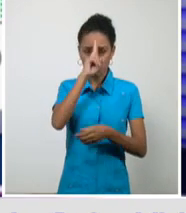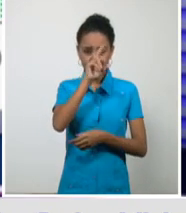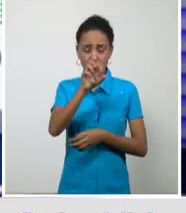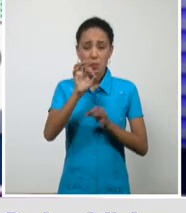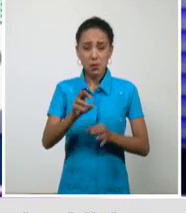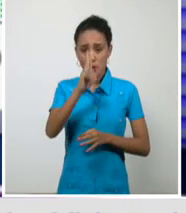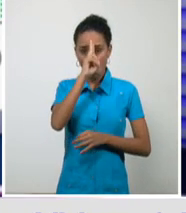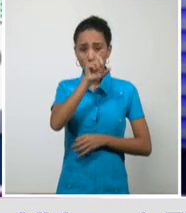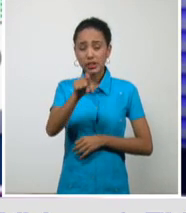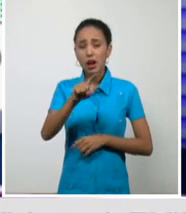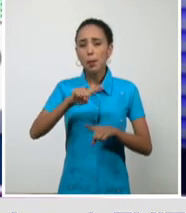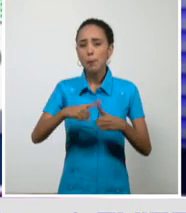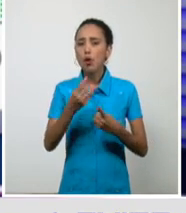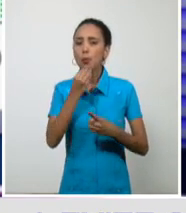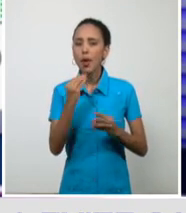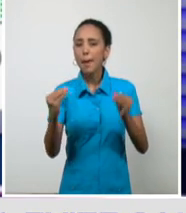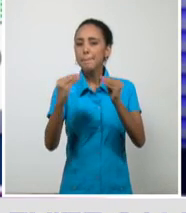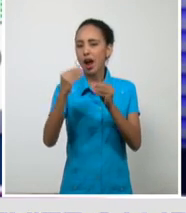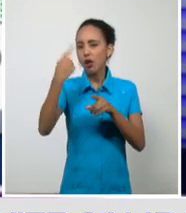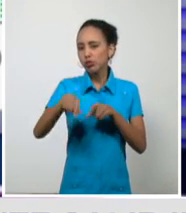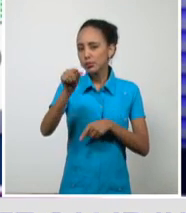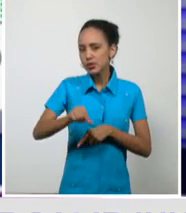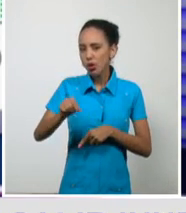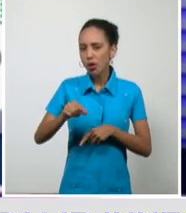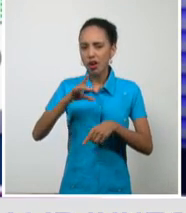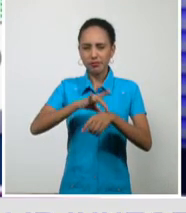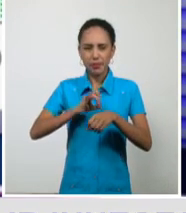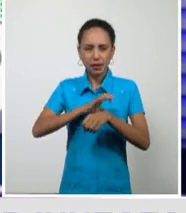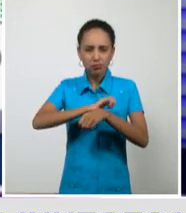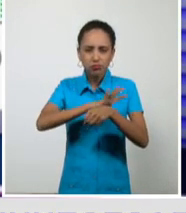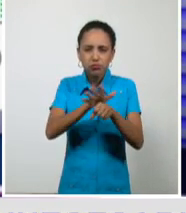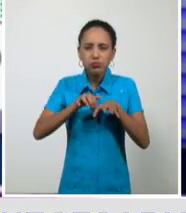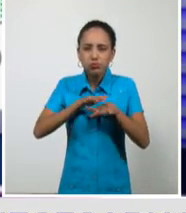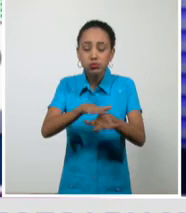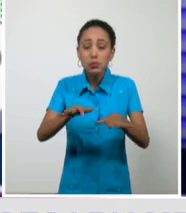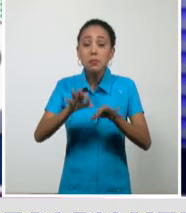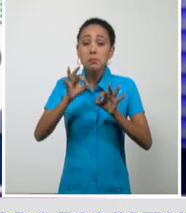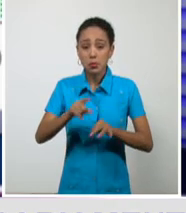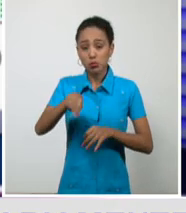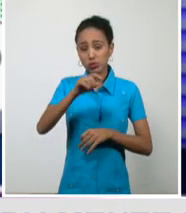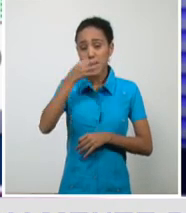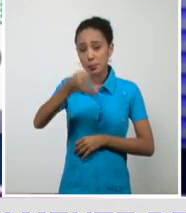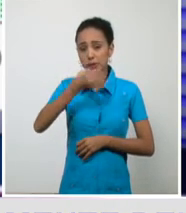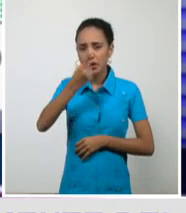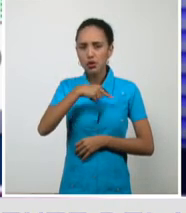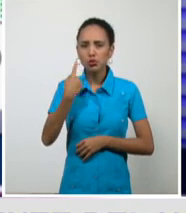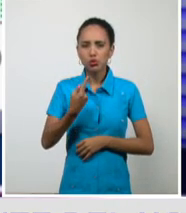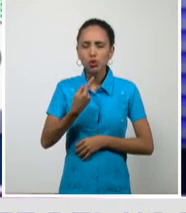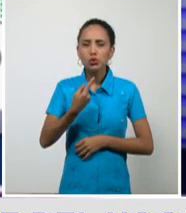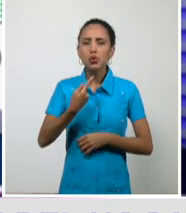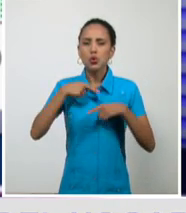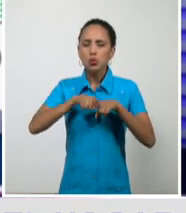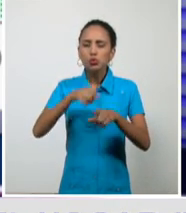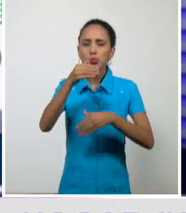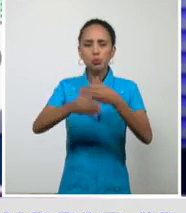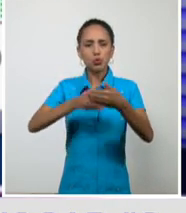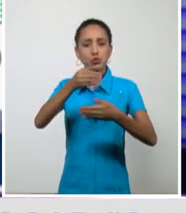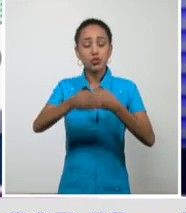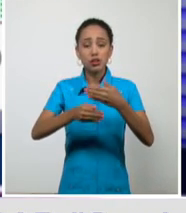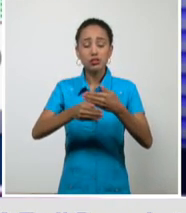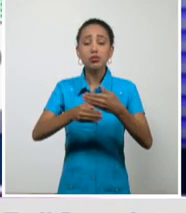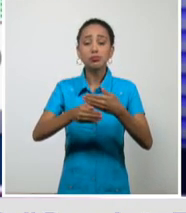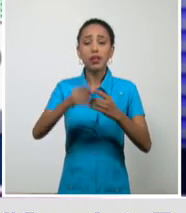una fuente de diseminar la actividad. Pero como bien tú decías, seguimos acompañando los procesos y actividades fundamentales que el